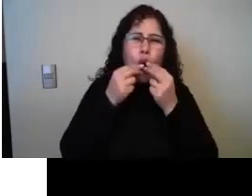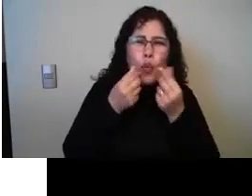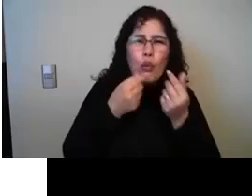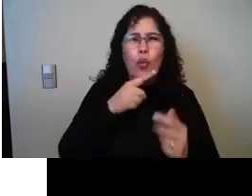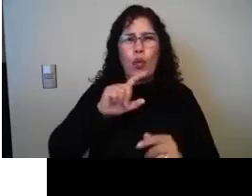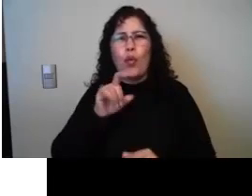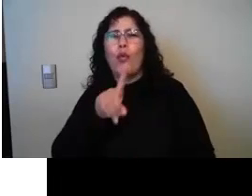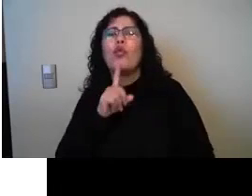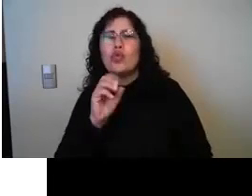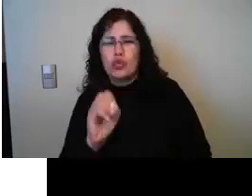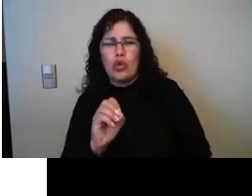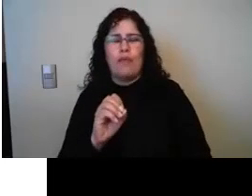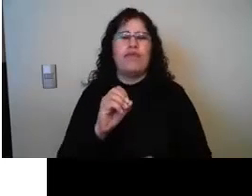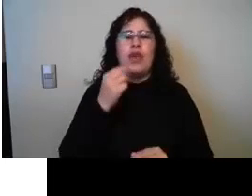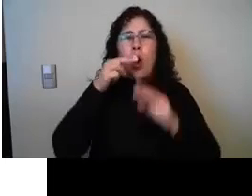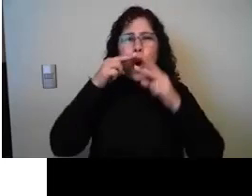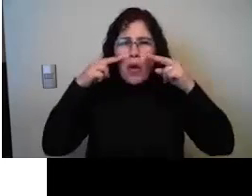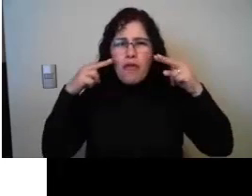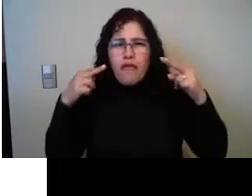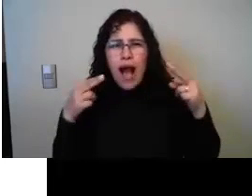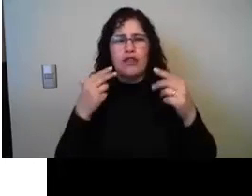visual, la vía